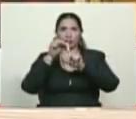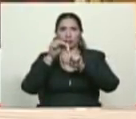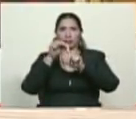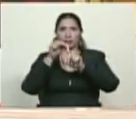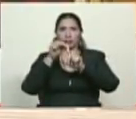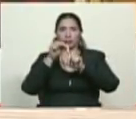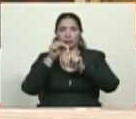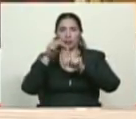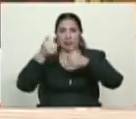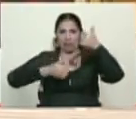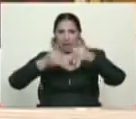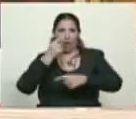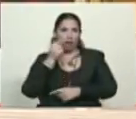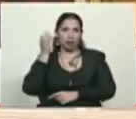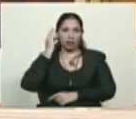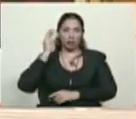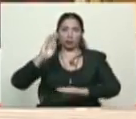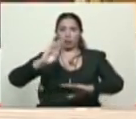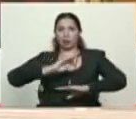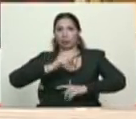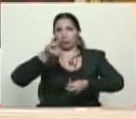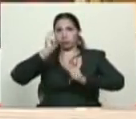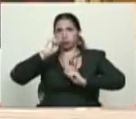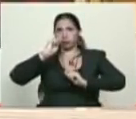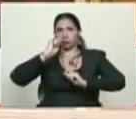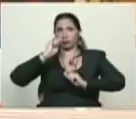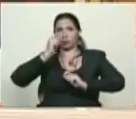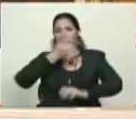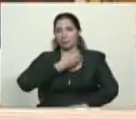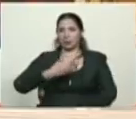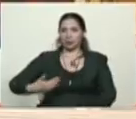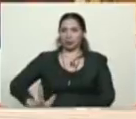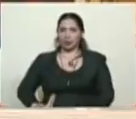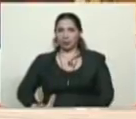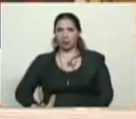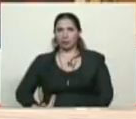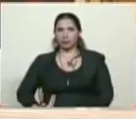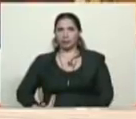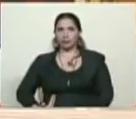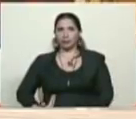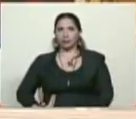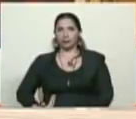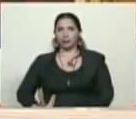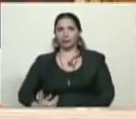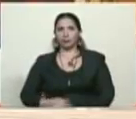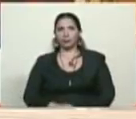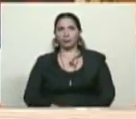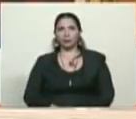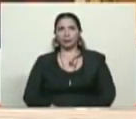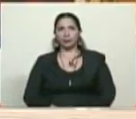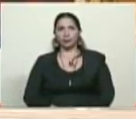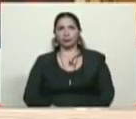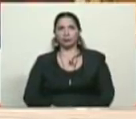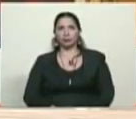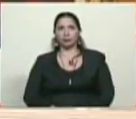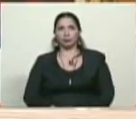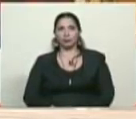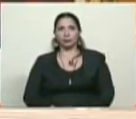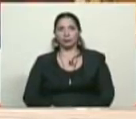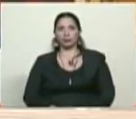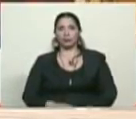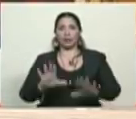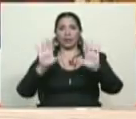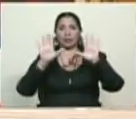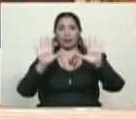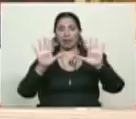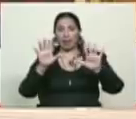candidata elegida tomará posesión del cargo de presidente o presidenta de la República el 10 de enero